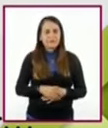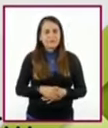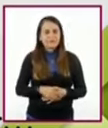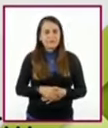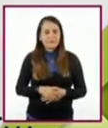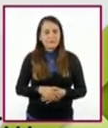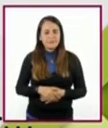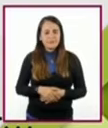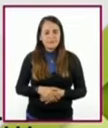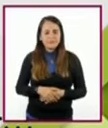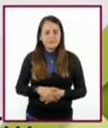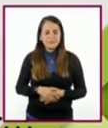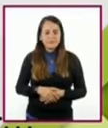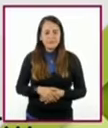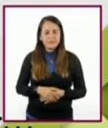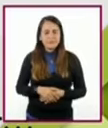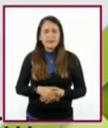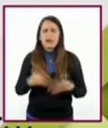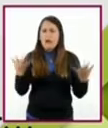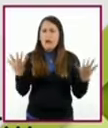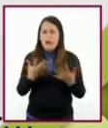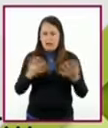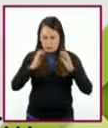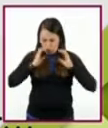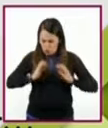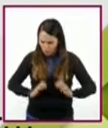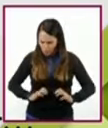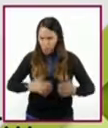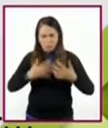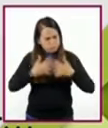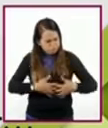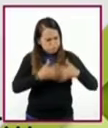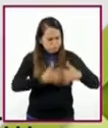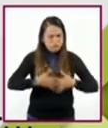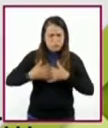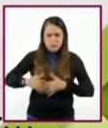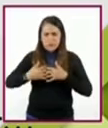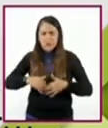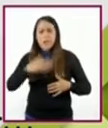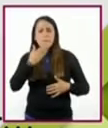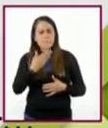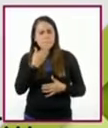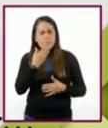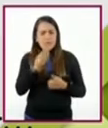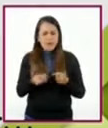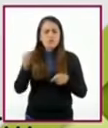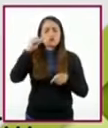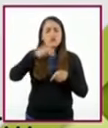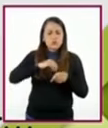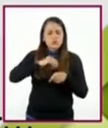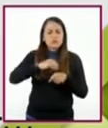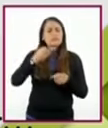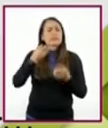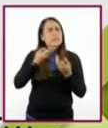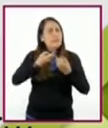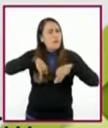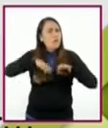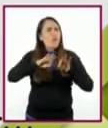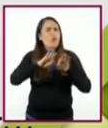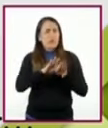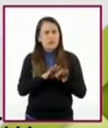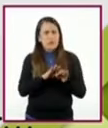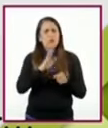Para que funcione correctamente nuestro cuerpo, es necesario este elemento, ya que está presente